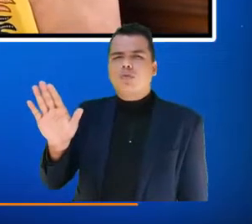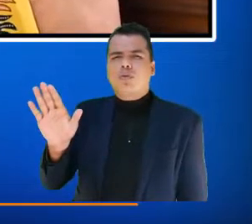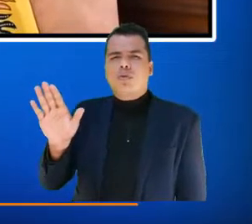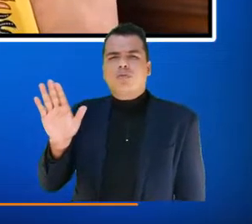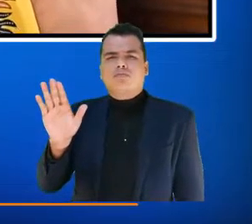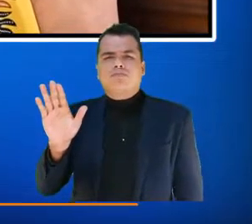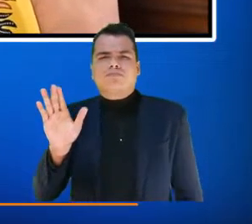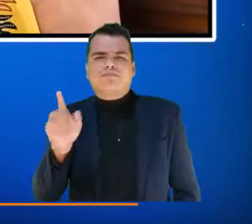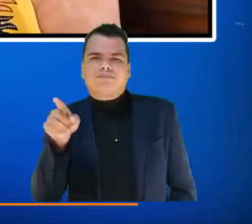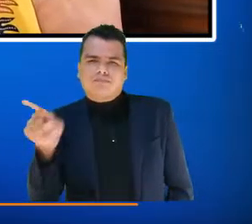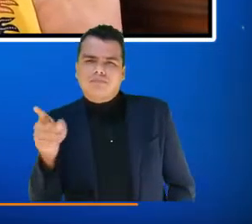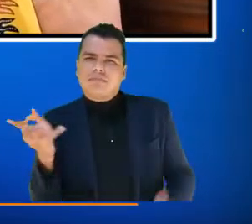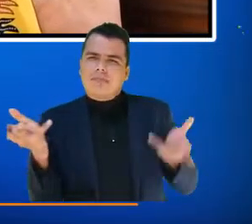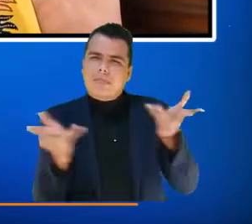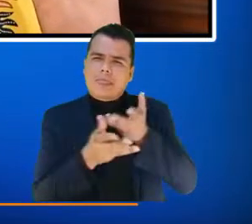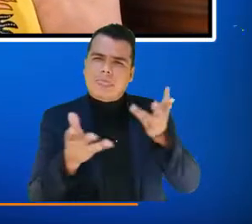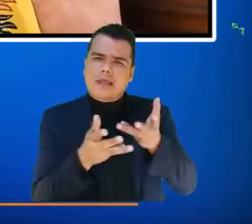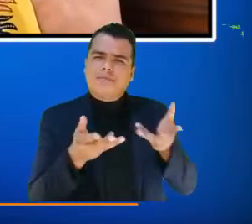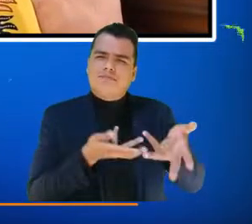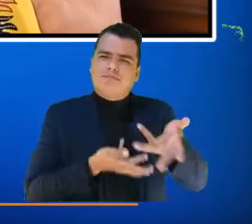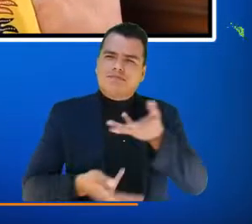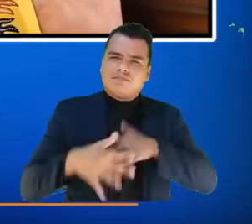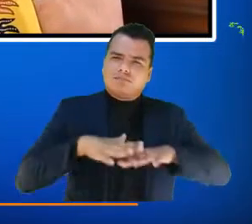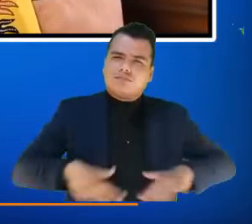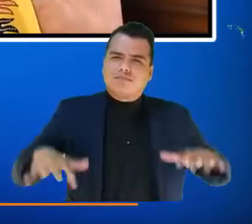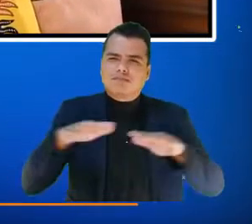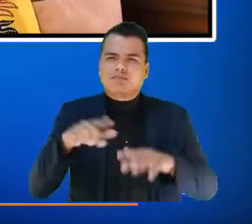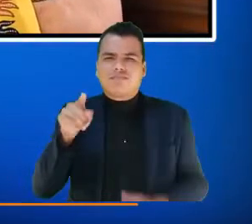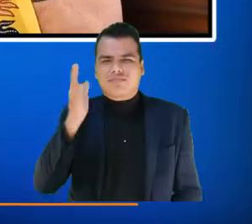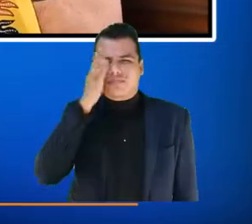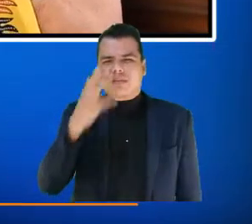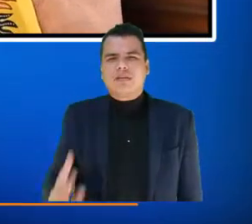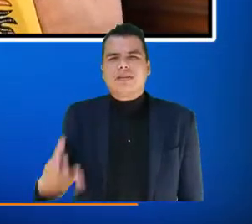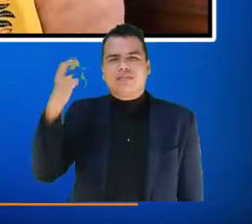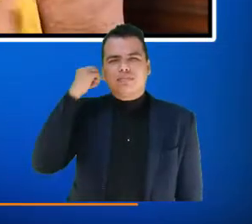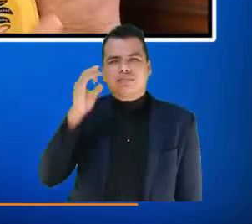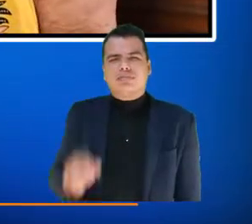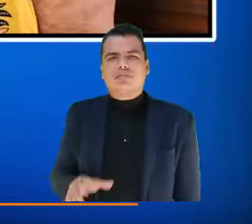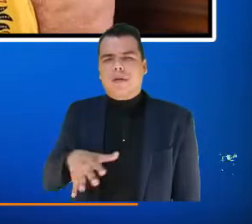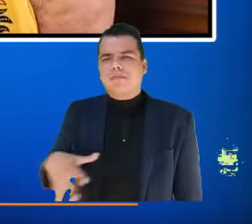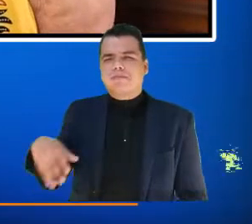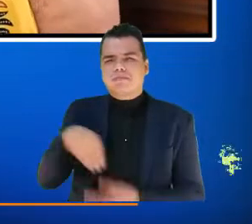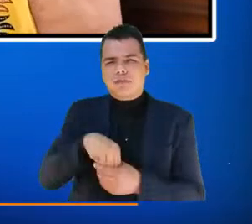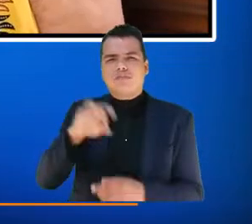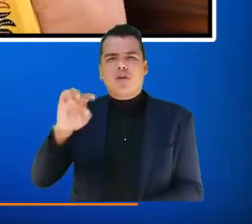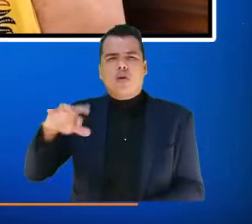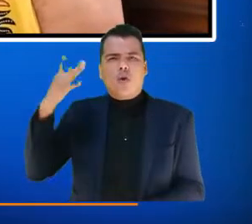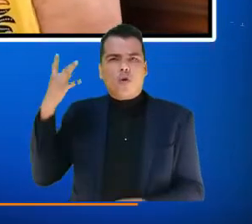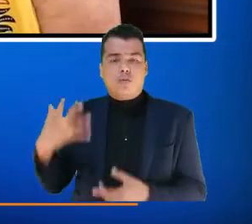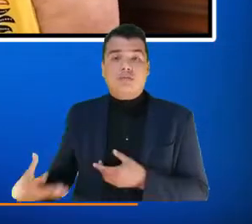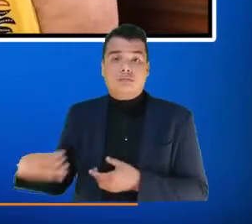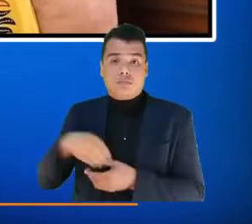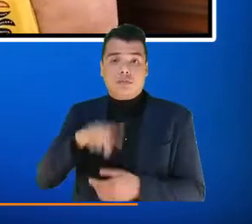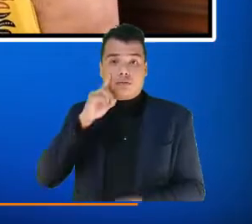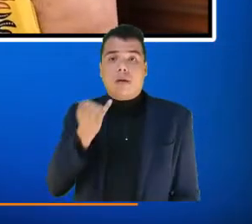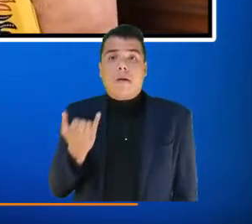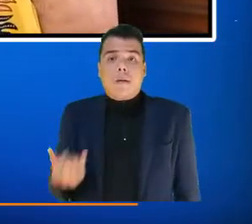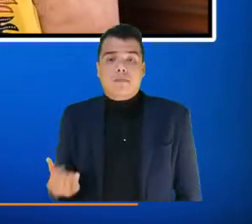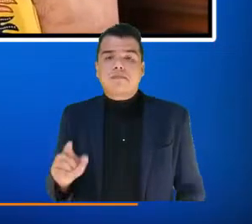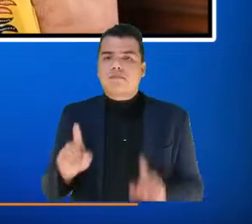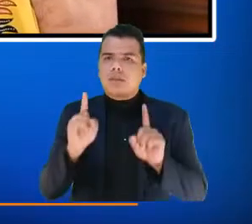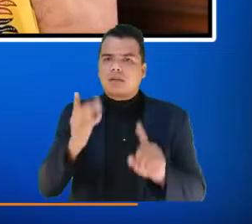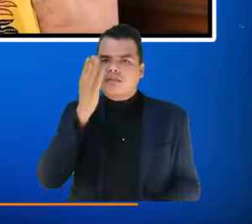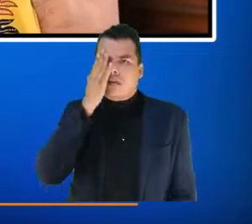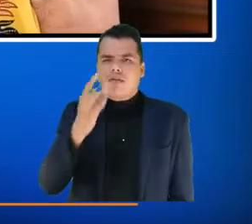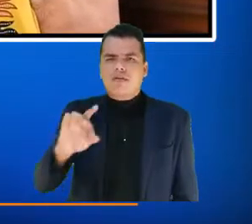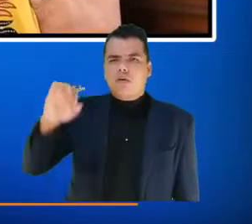suya, digamos, con el territorio, con esos territorios ancestrales que son ricos en oro y que de todos